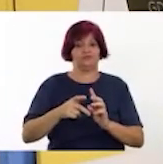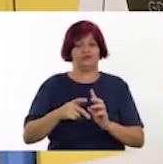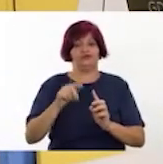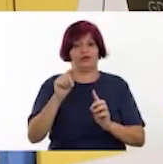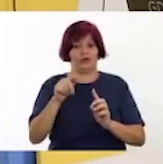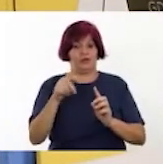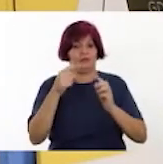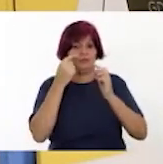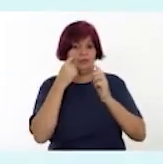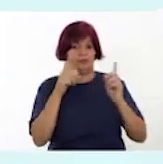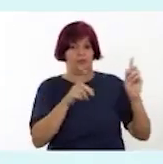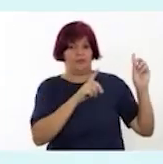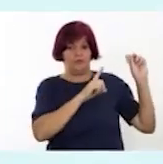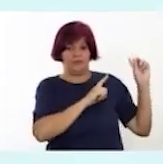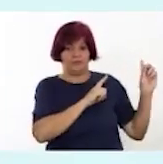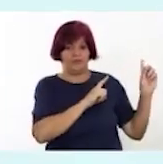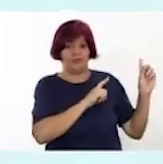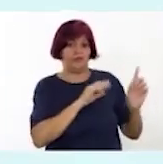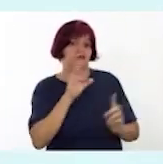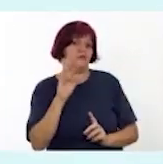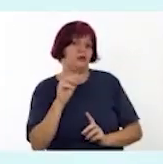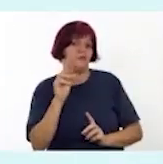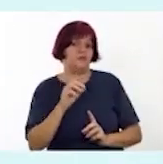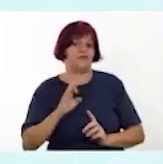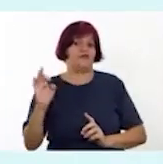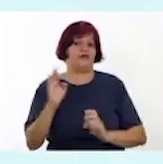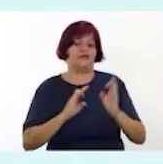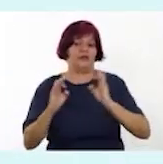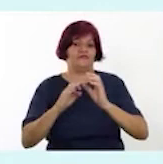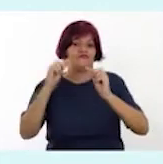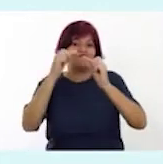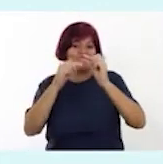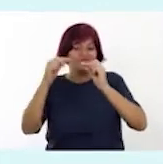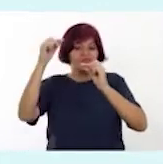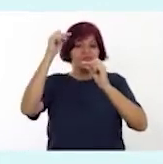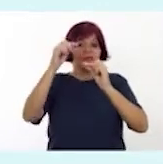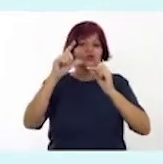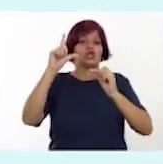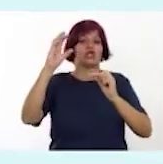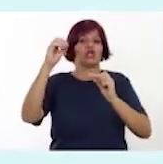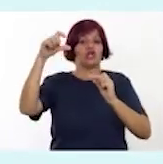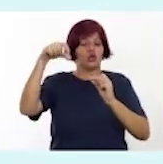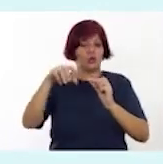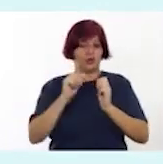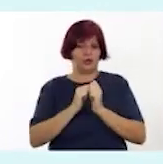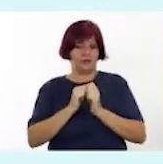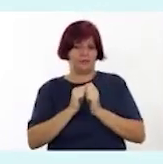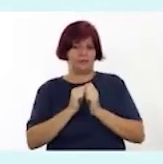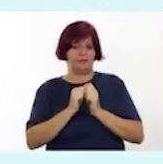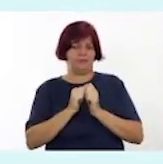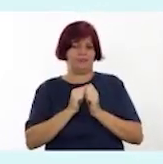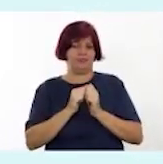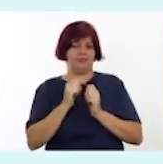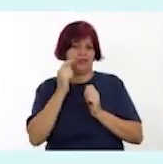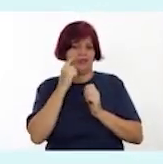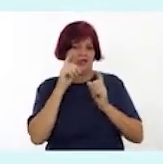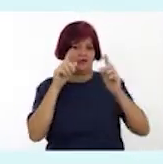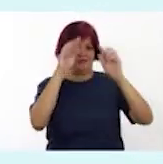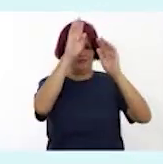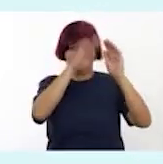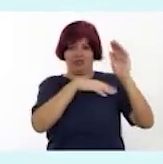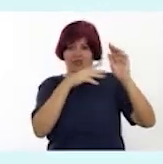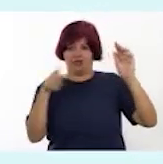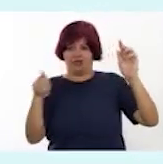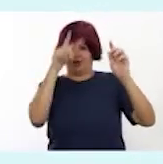aspecto, nosotros podemos hablar de las funciones exponenciales y logarítmicas, que aquí en el gráfico